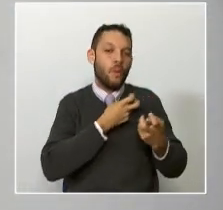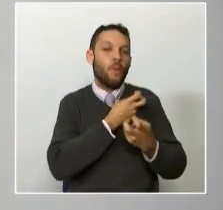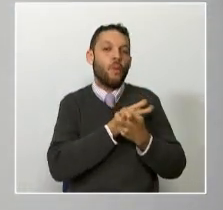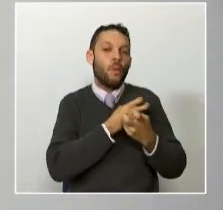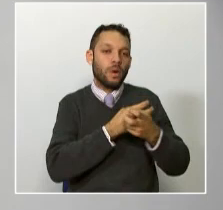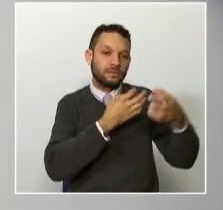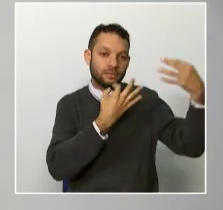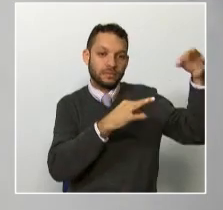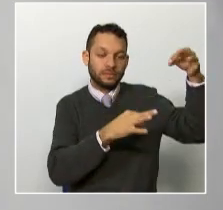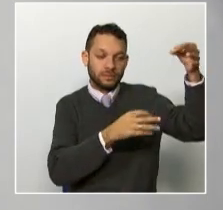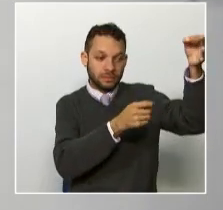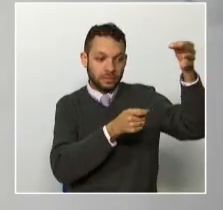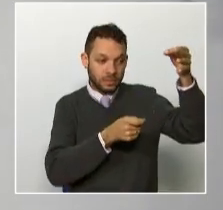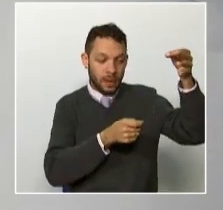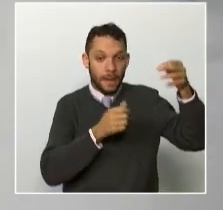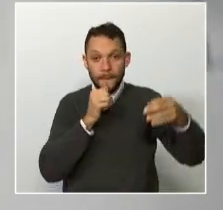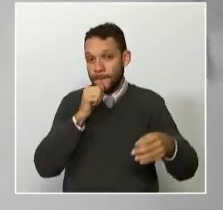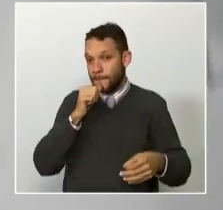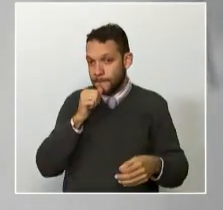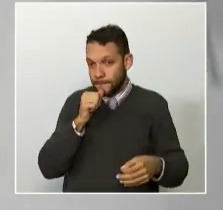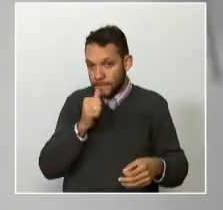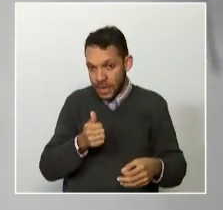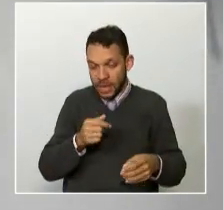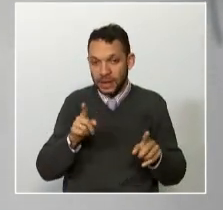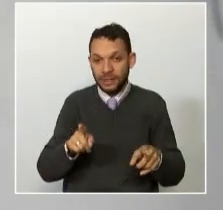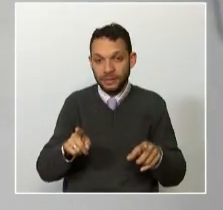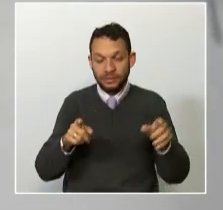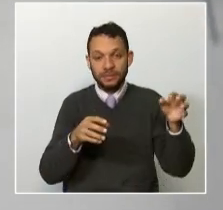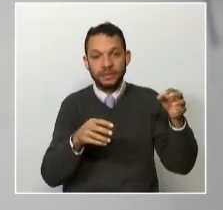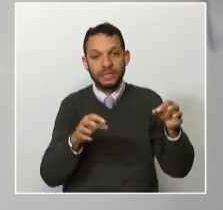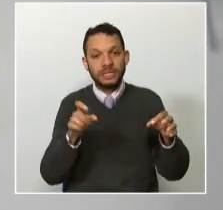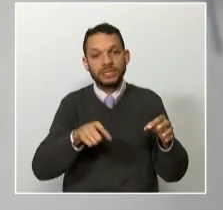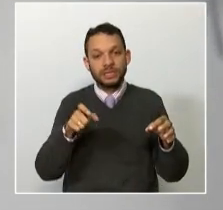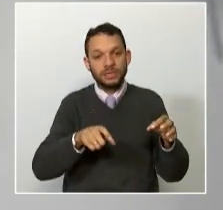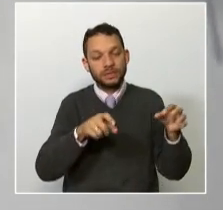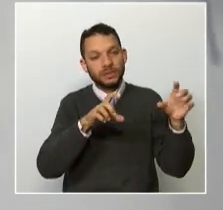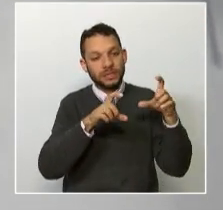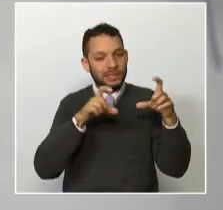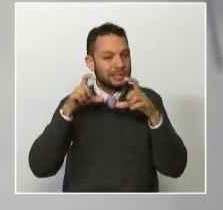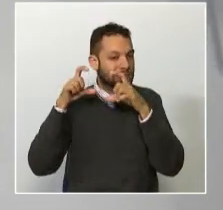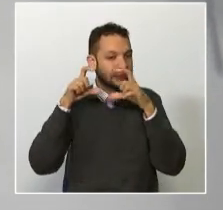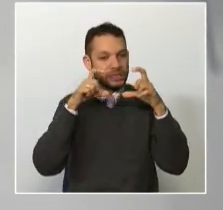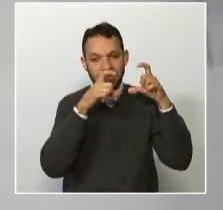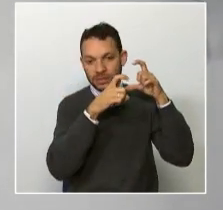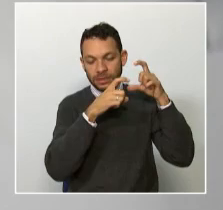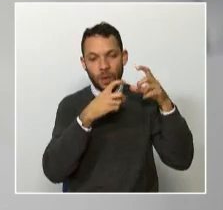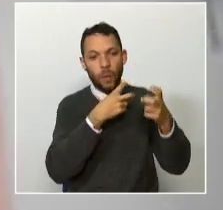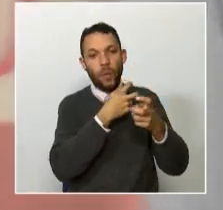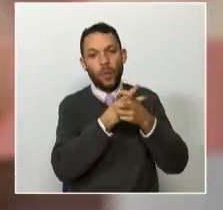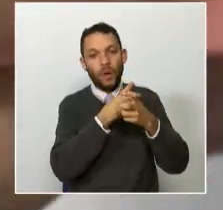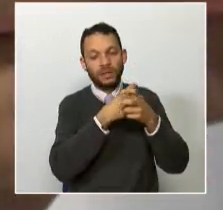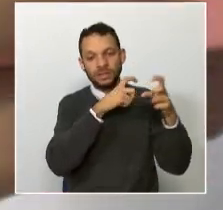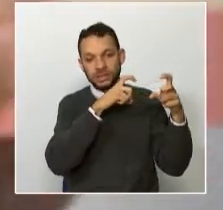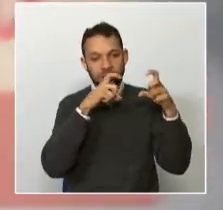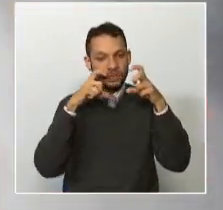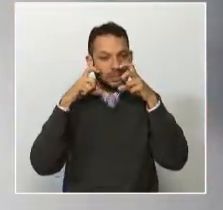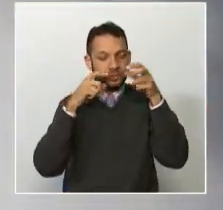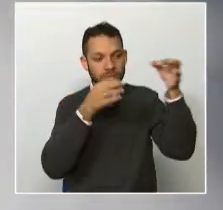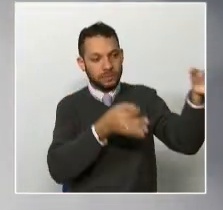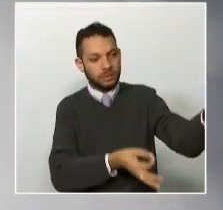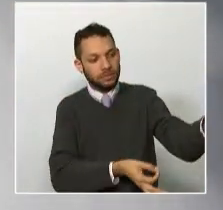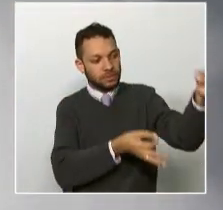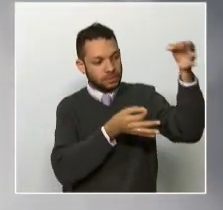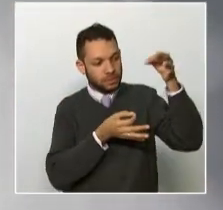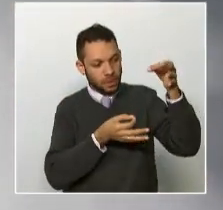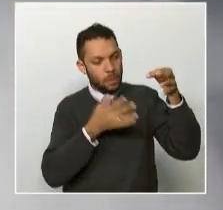Irma, mañana que grabemos, llévenos una panorámica para poder interpretar qué es lo que usted tiene y por qué tantos